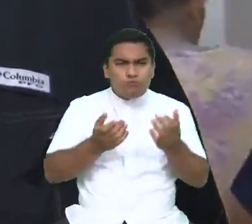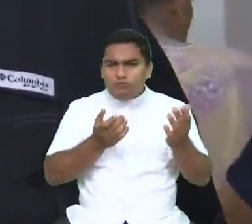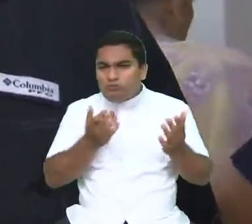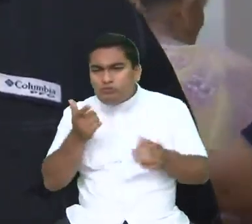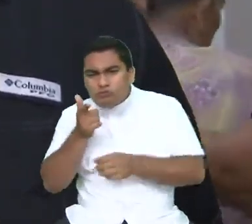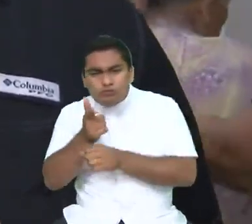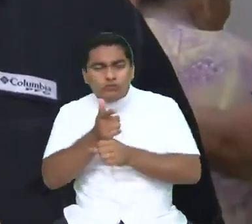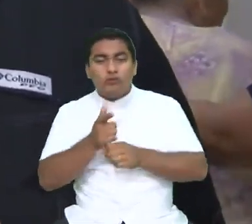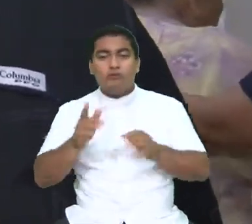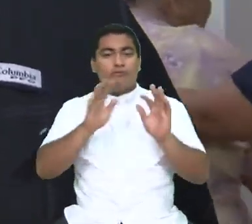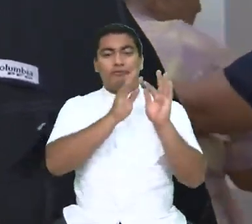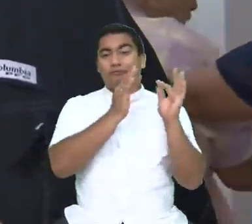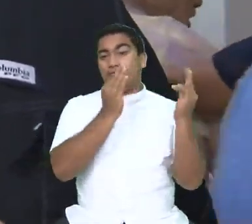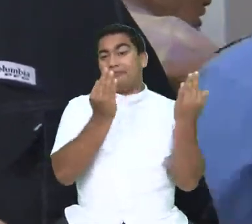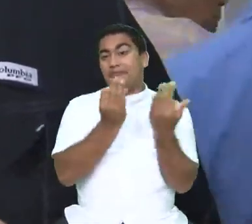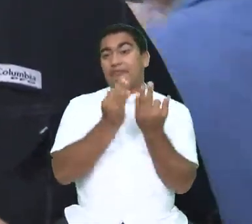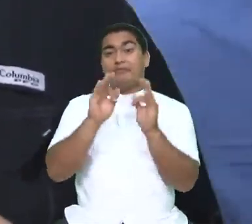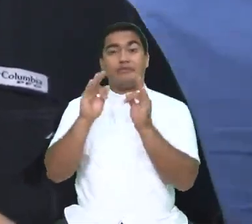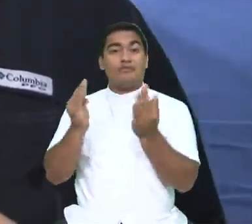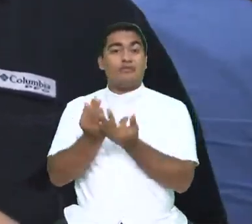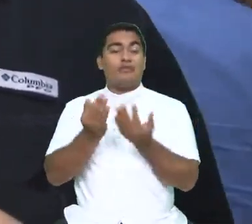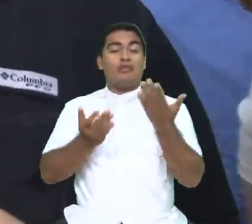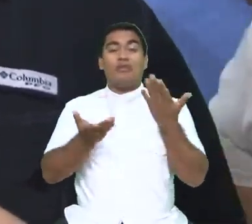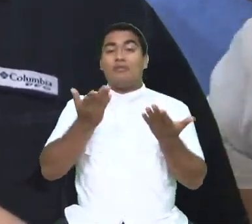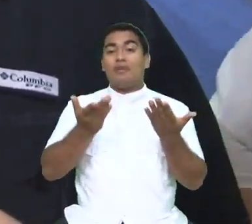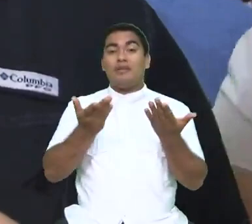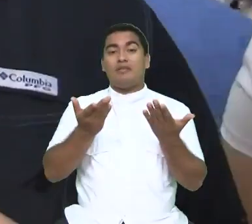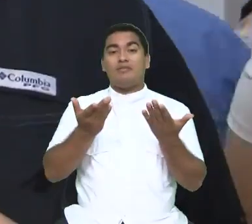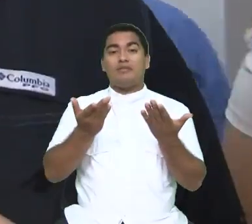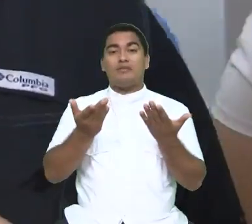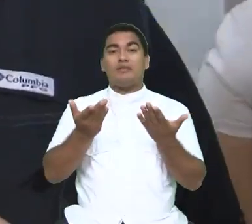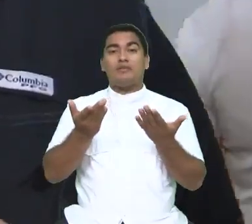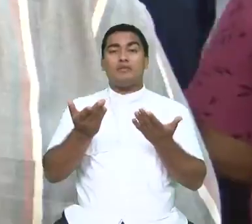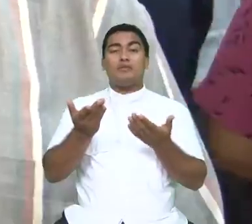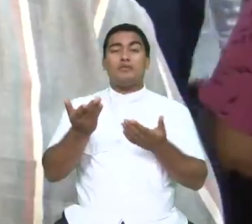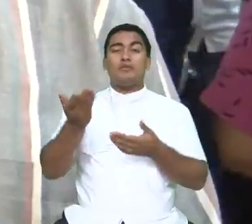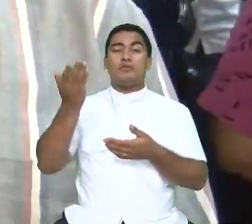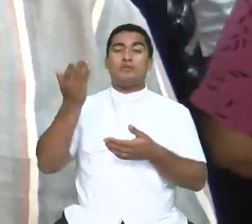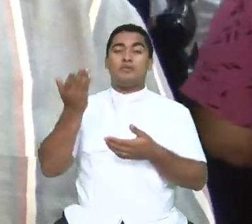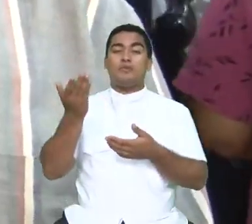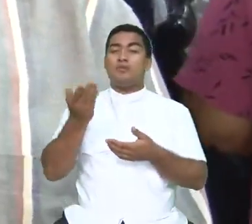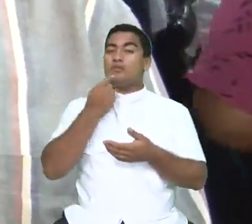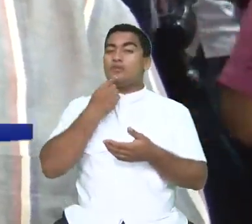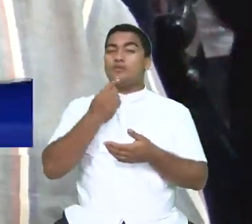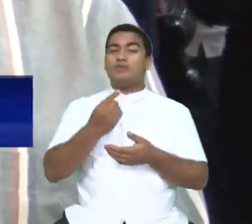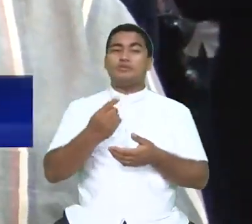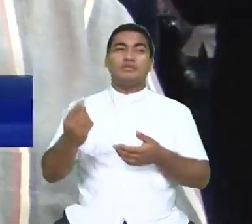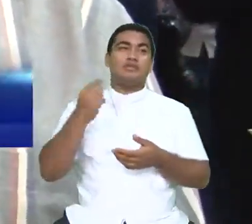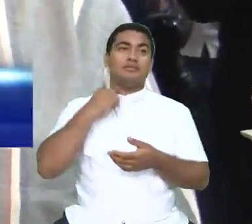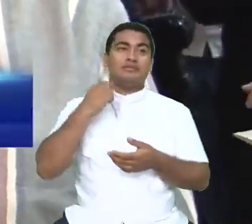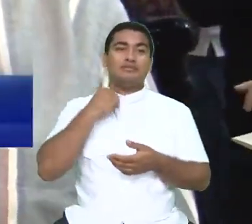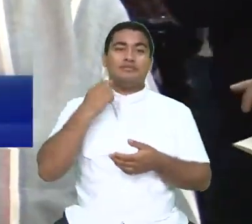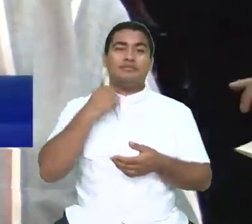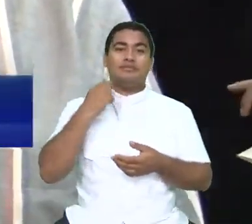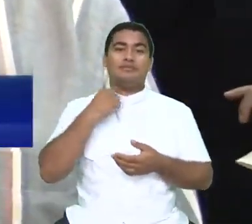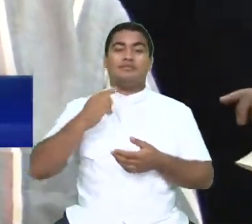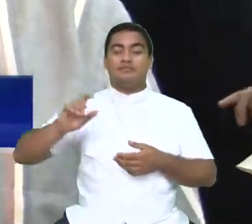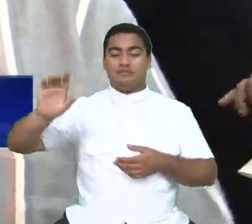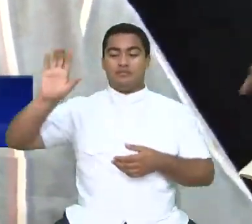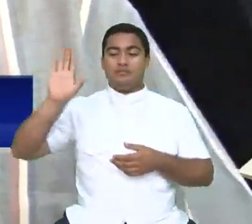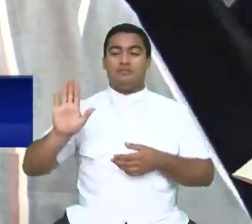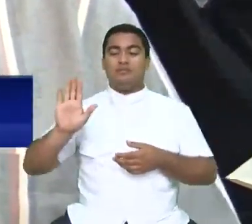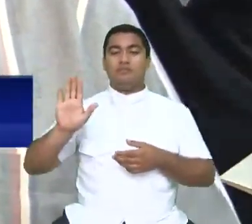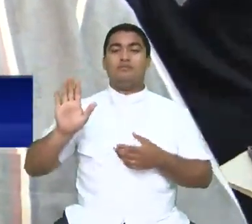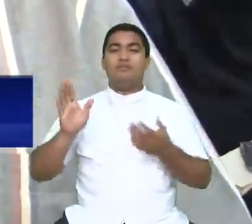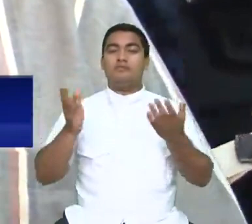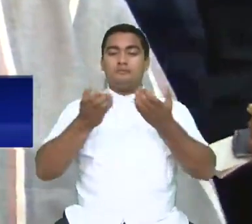arriesgando su familia y todo, dieron todo cuando el Siempre hemos estado comprometidos con informar,